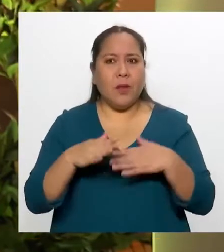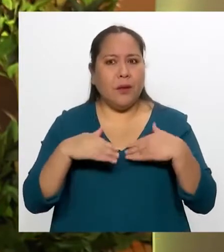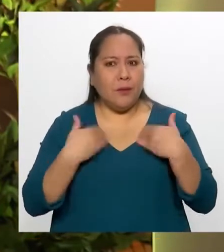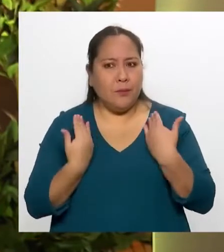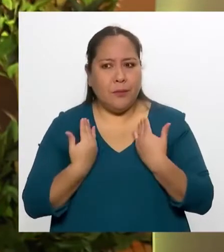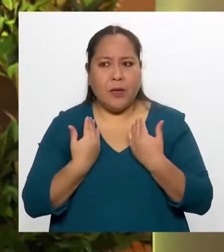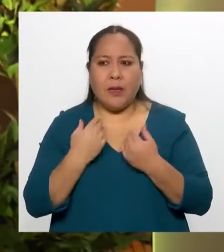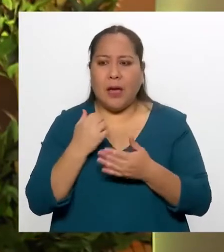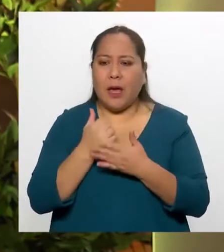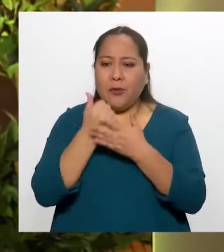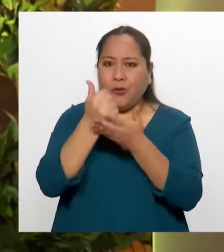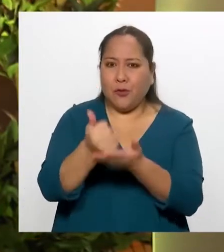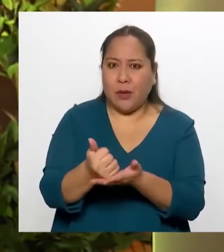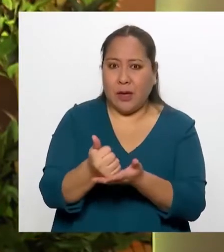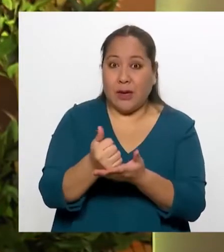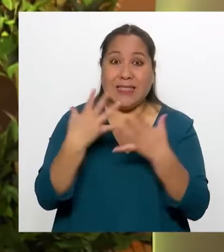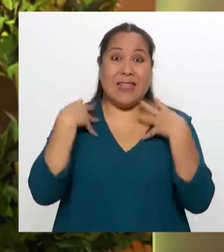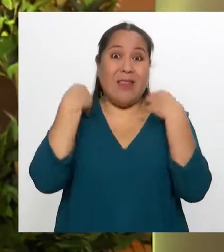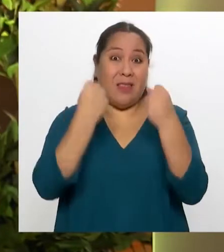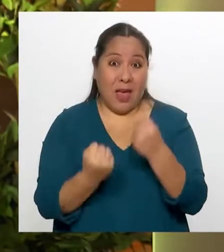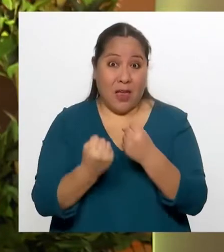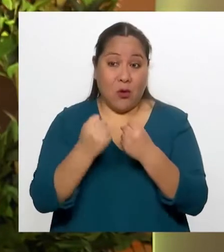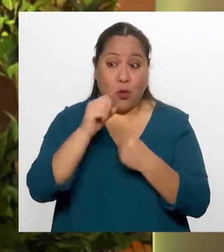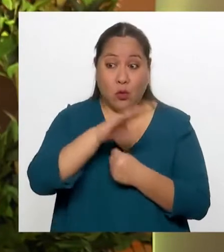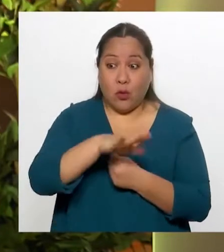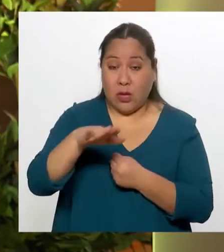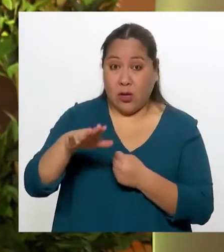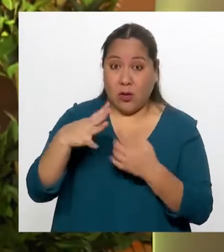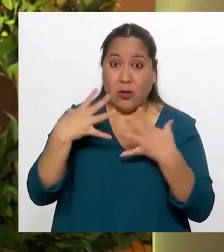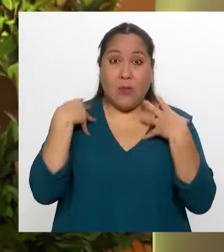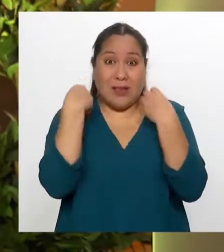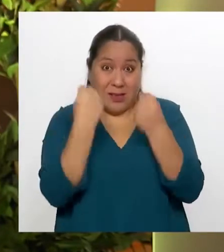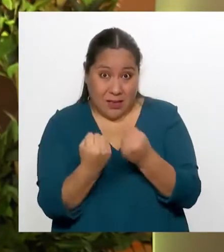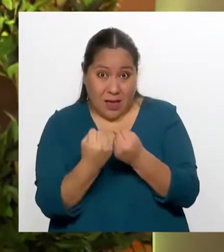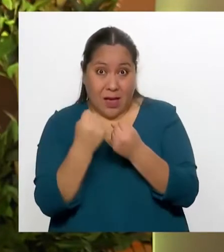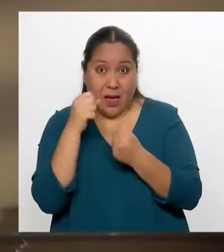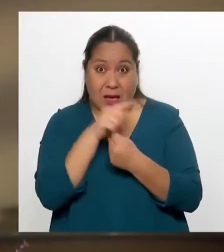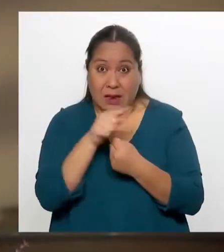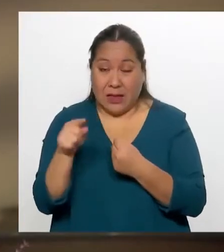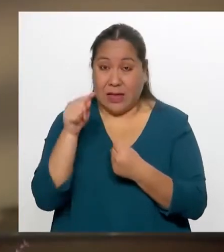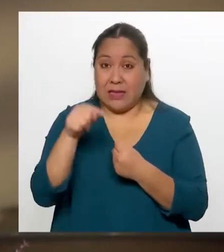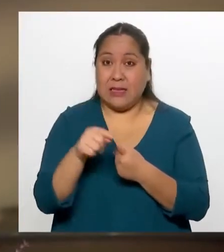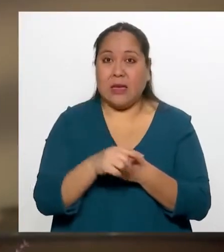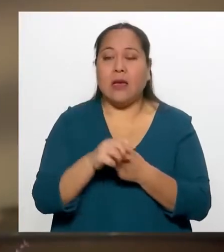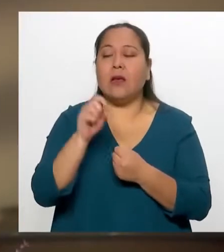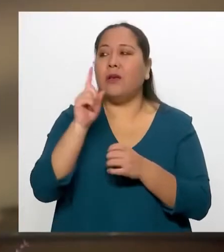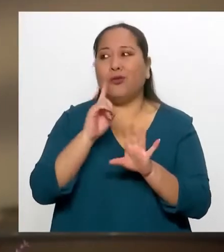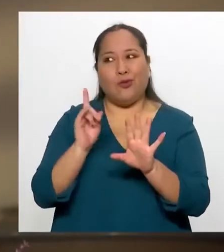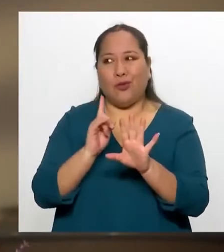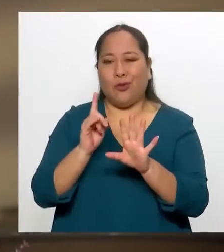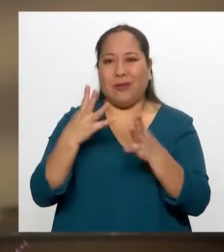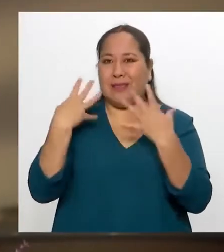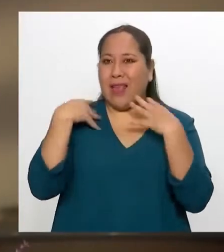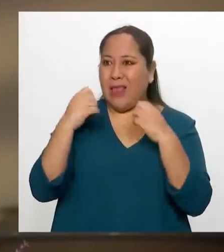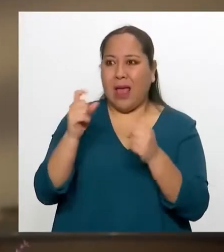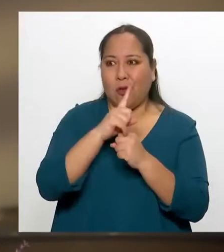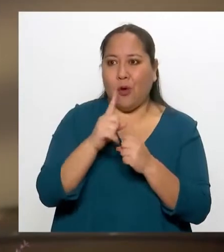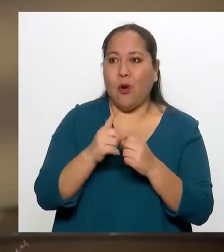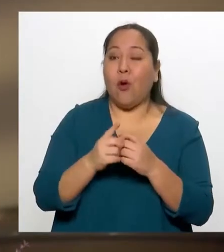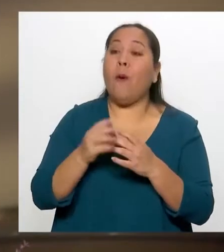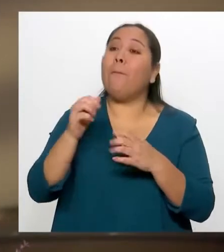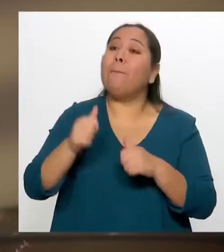un niño, por ejemplo, de la fibrosis quística Lo o que ya pasa es vive? que lo que pasa va a vivir con la enfermedad.